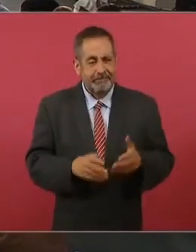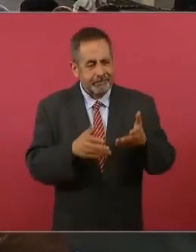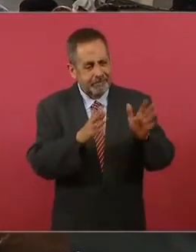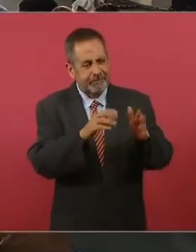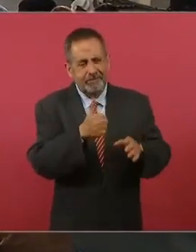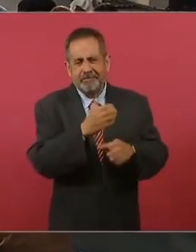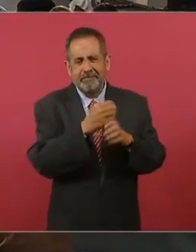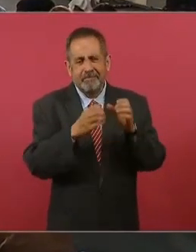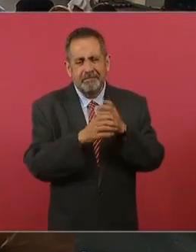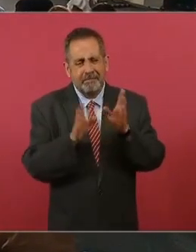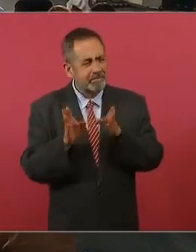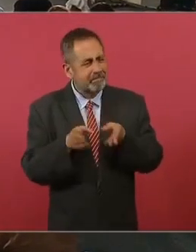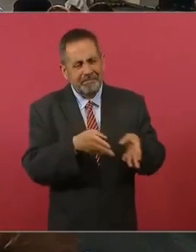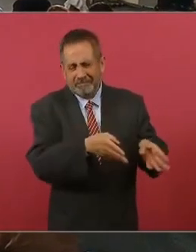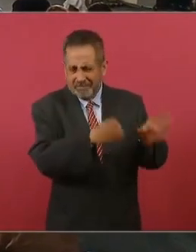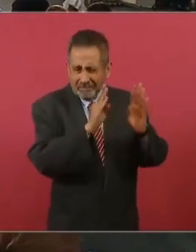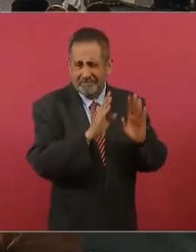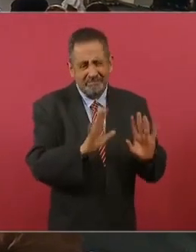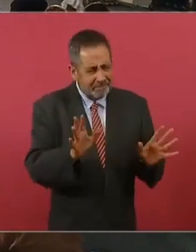dedicarse a otras actividades,